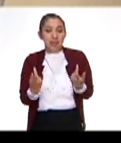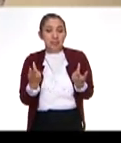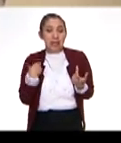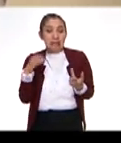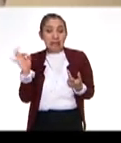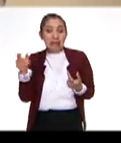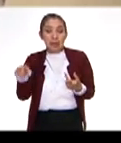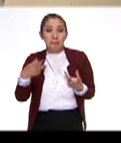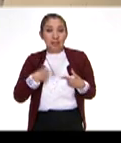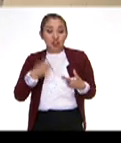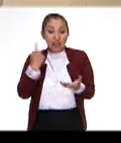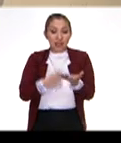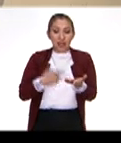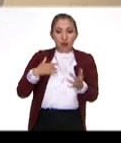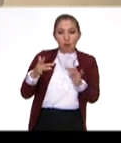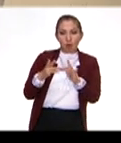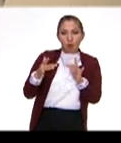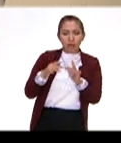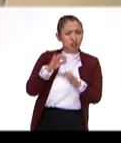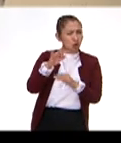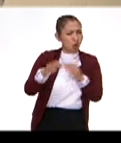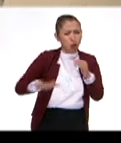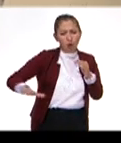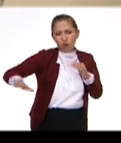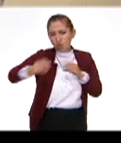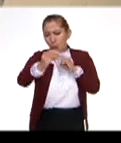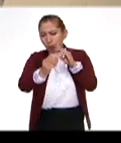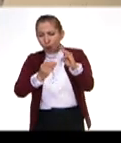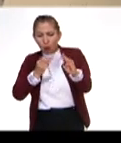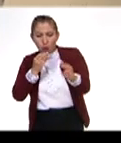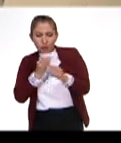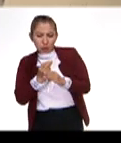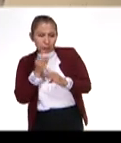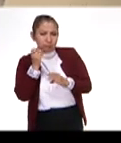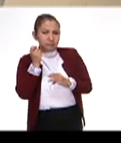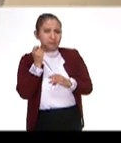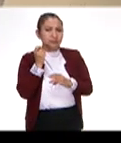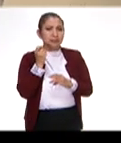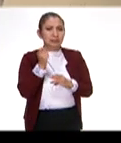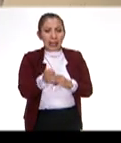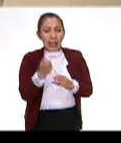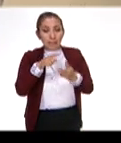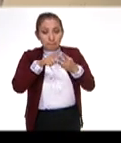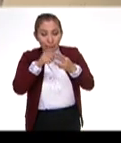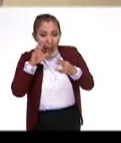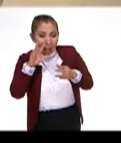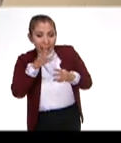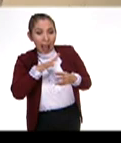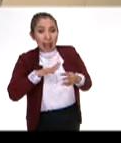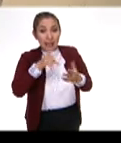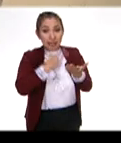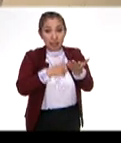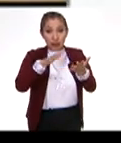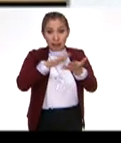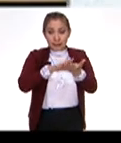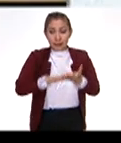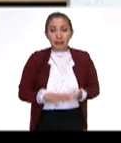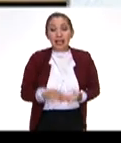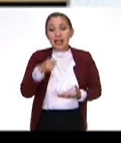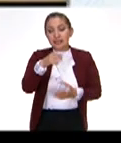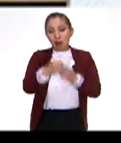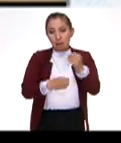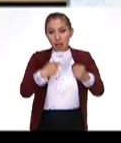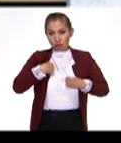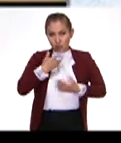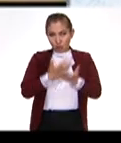la posible trata de blanca que se da. Todo este es un mundo, ¿no? que emerge de las prisiones. Esa obra